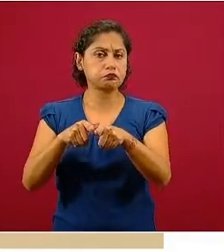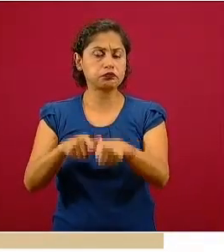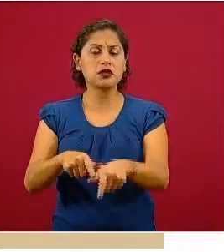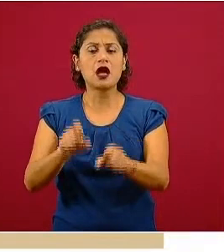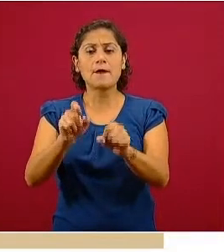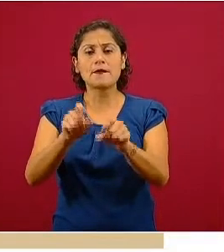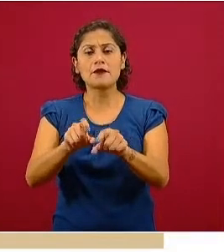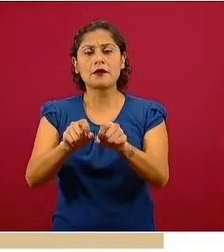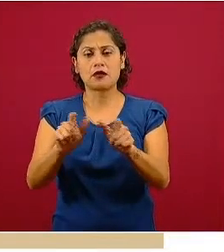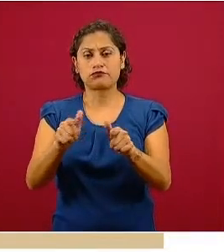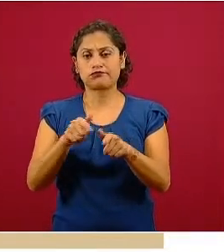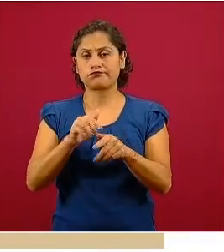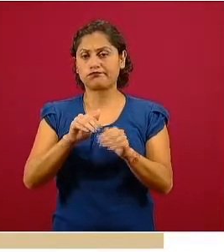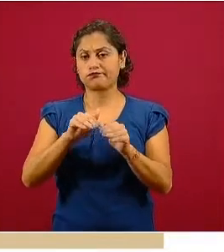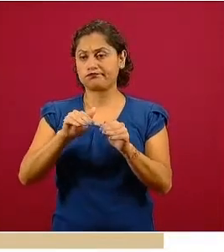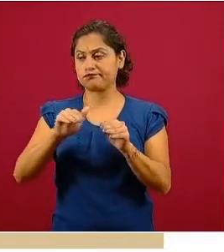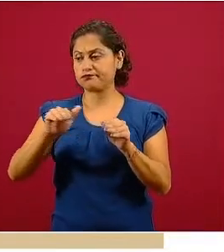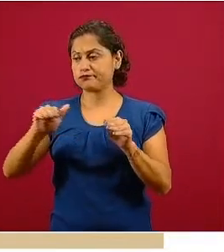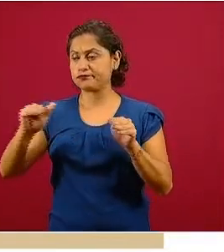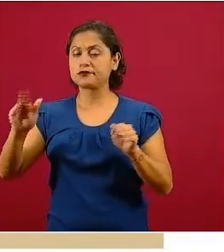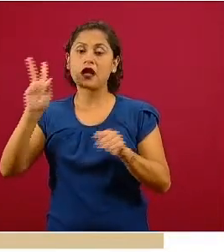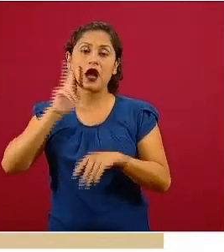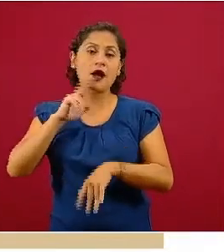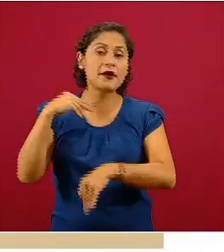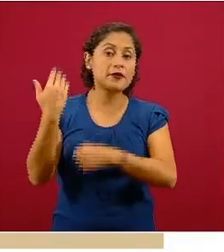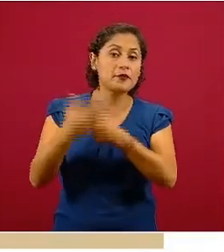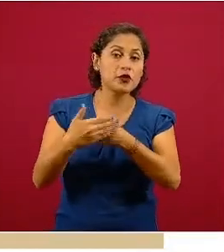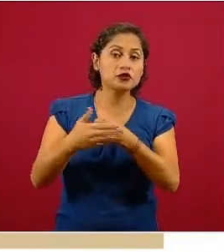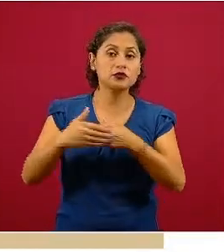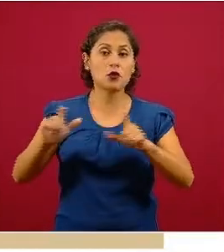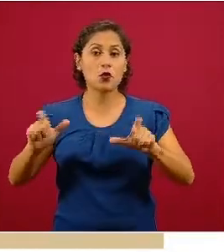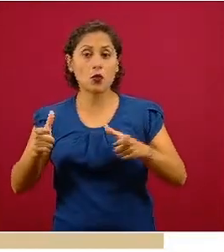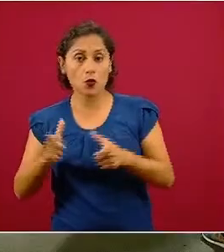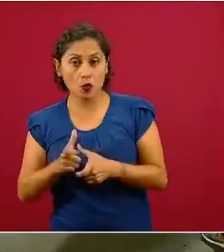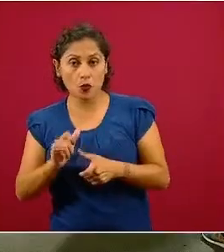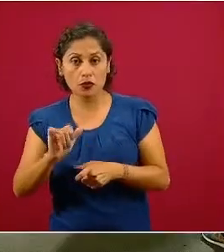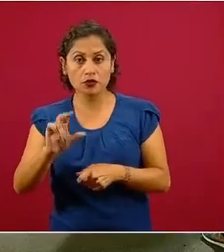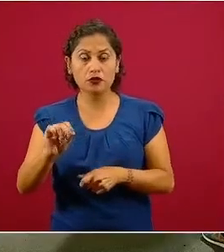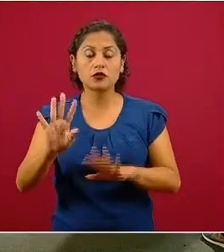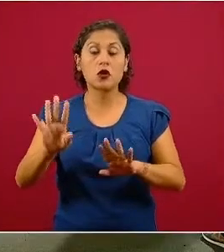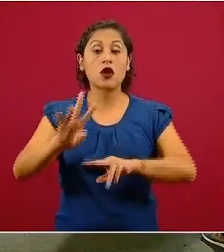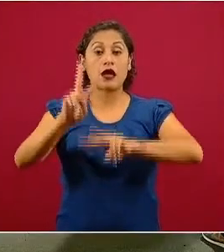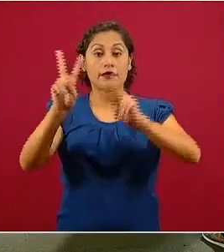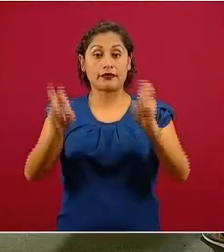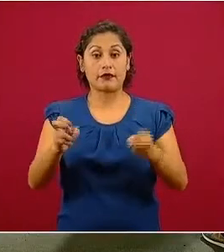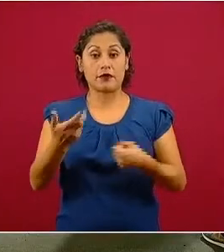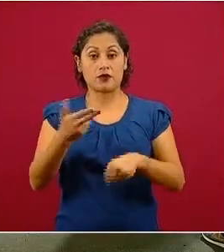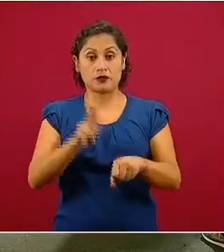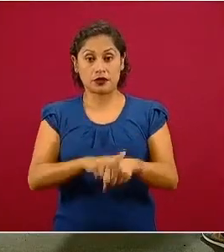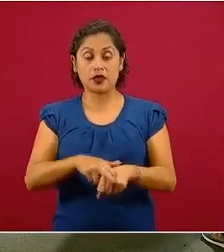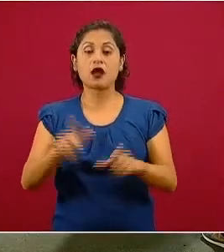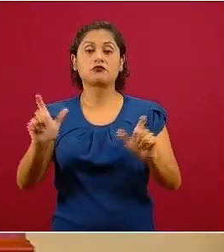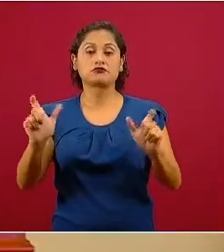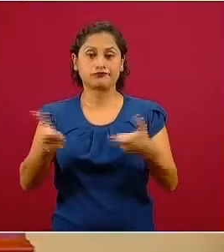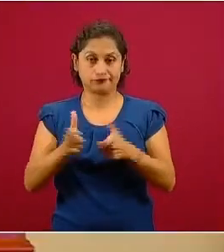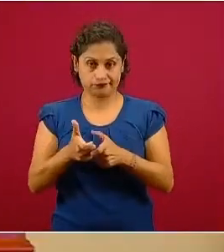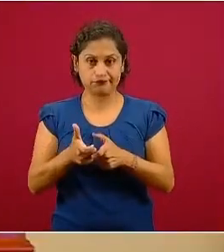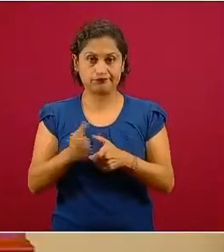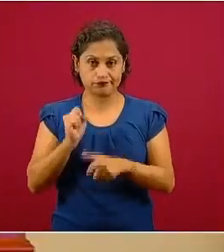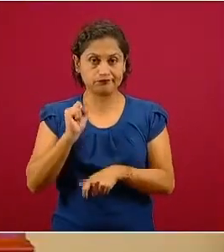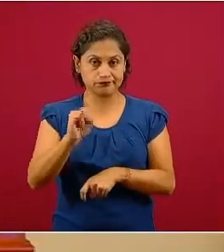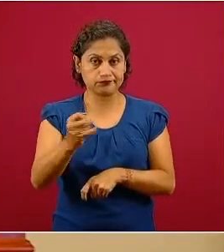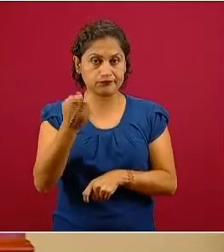una meseta, vamos a ver cómo continúa comportándose. Ha habido disminución en la ocupación hospitalaria en la última semana, lo cual deja